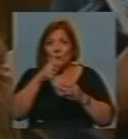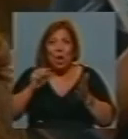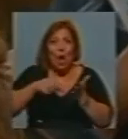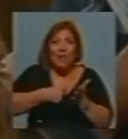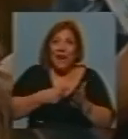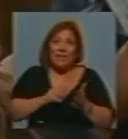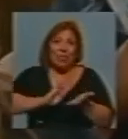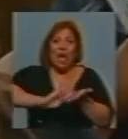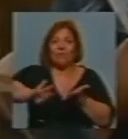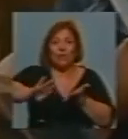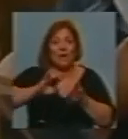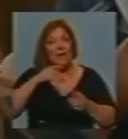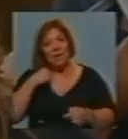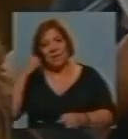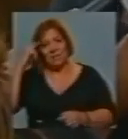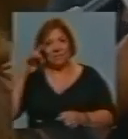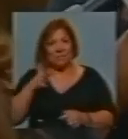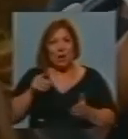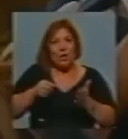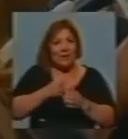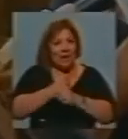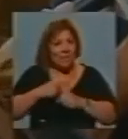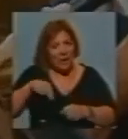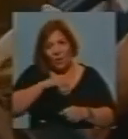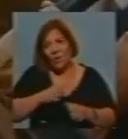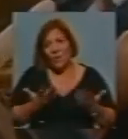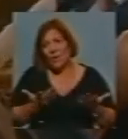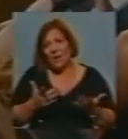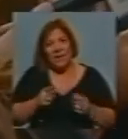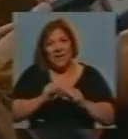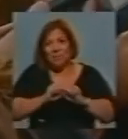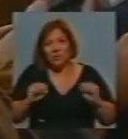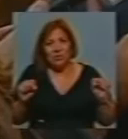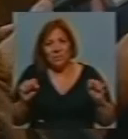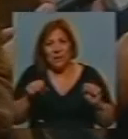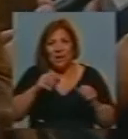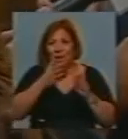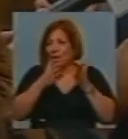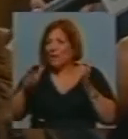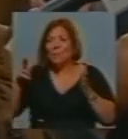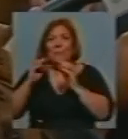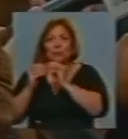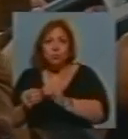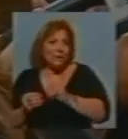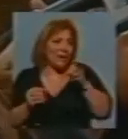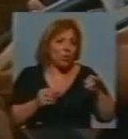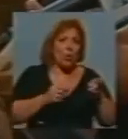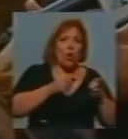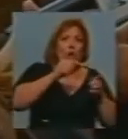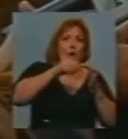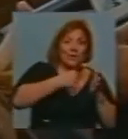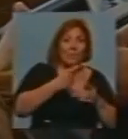contratados, cosa que a mí me parecía de absoluta inutilidad esa distinción del punto de vista